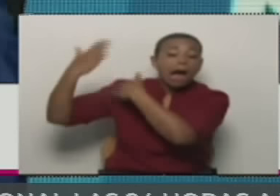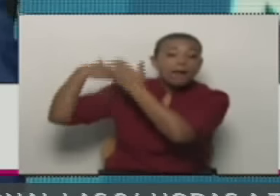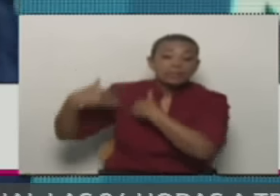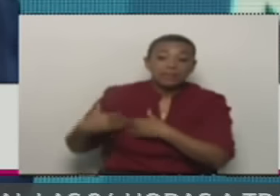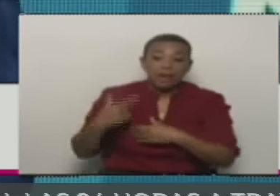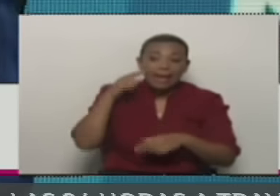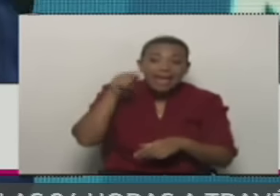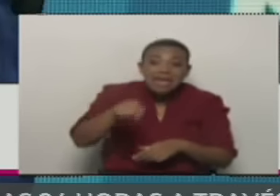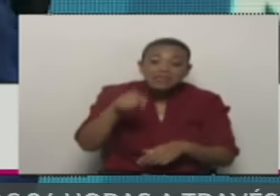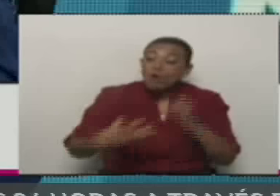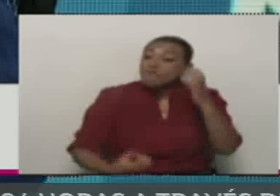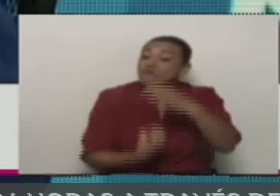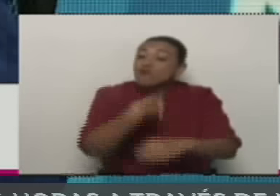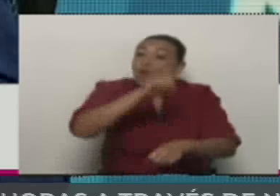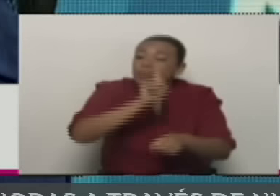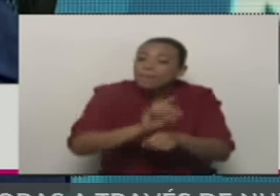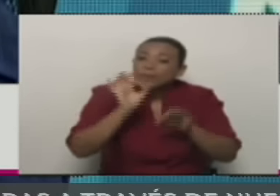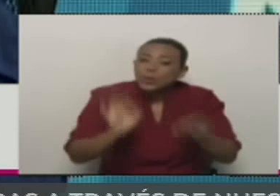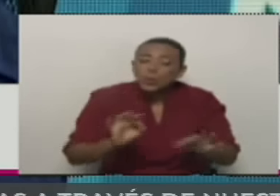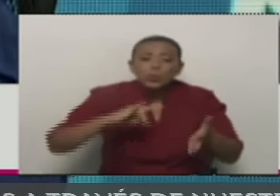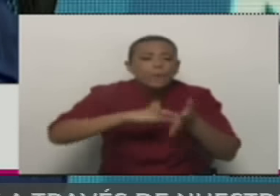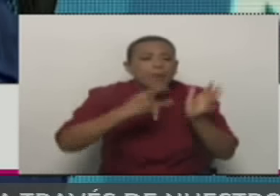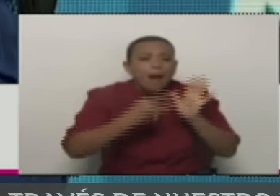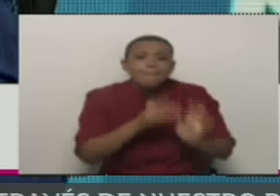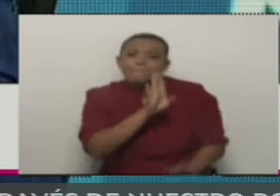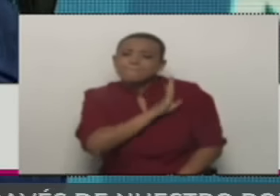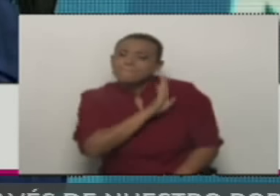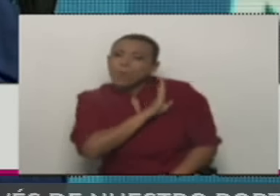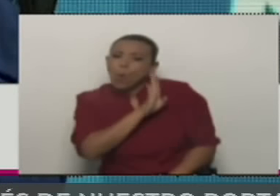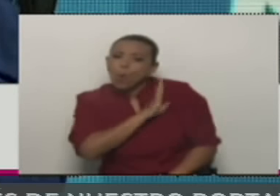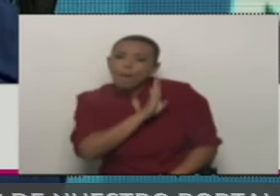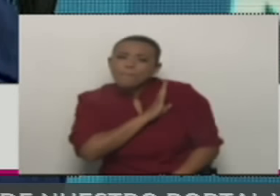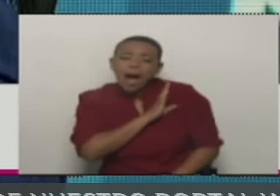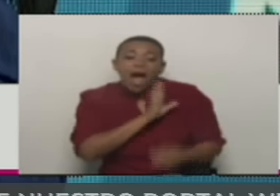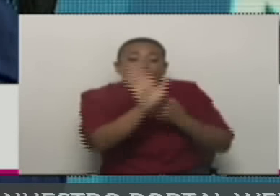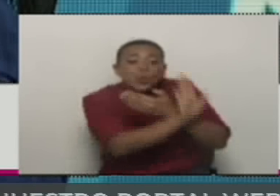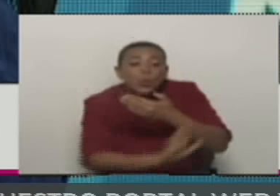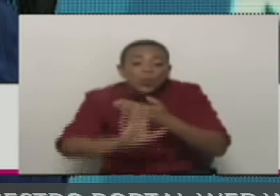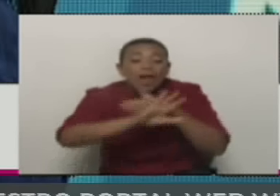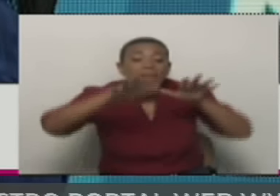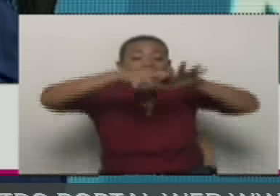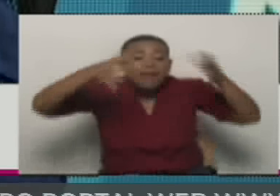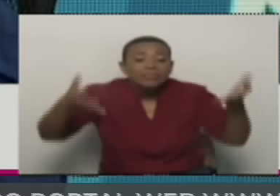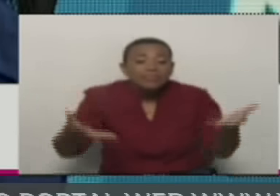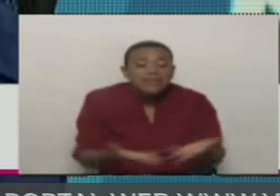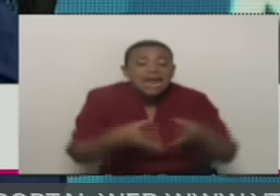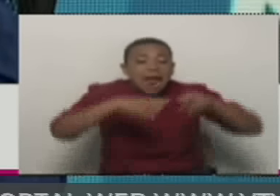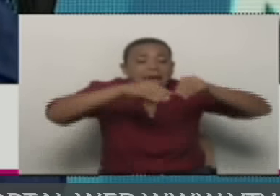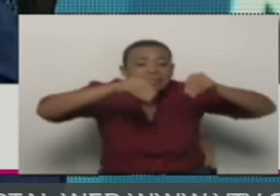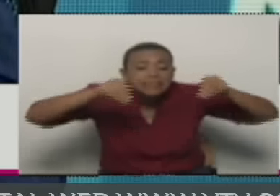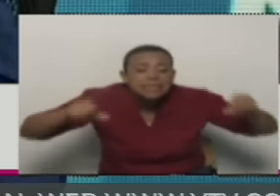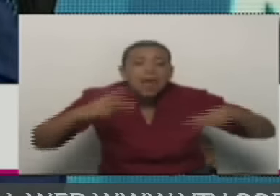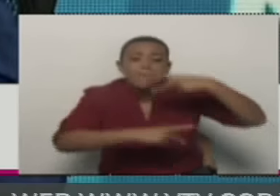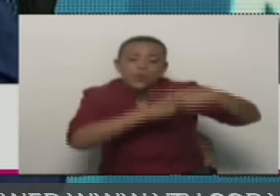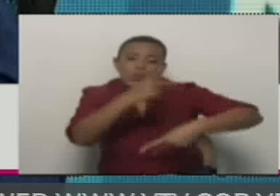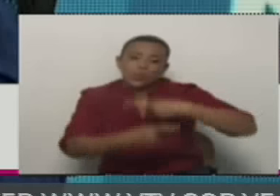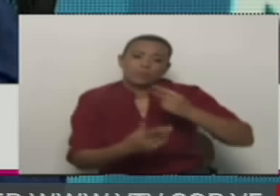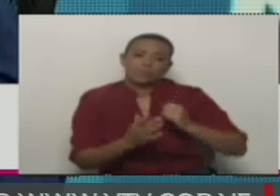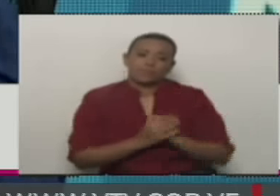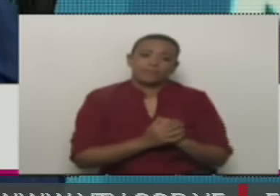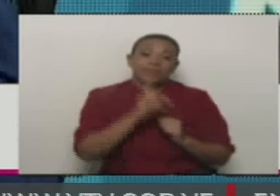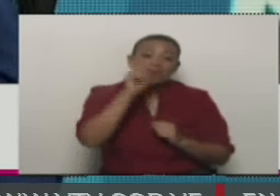conuco, fundamentalmente, es un concepto de preservación, diversificación productiva